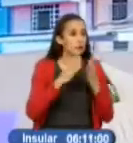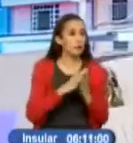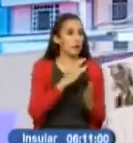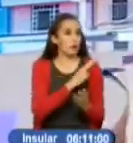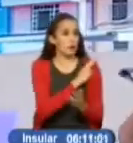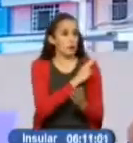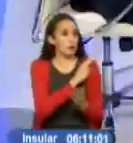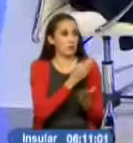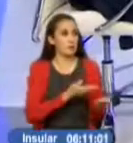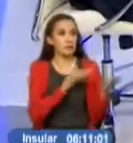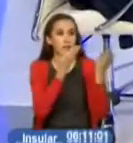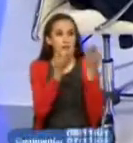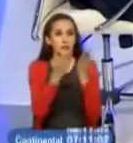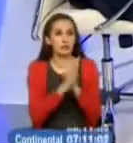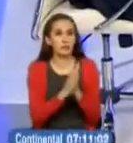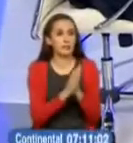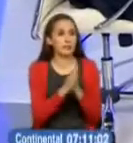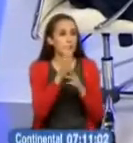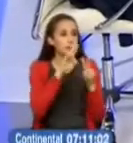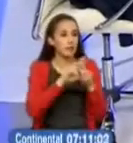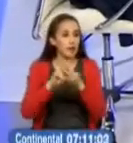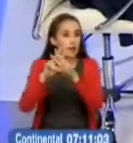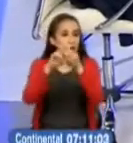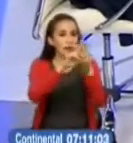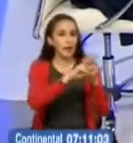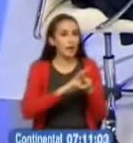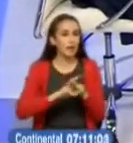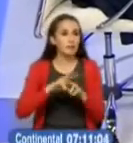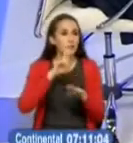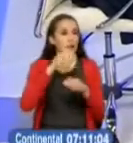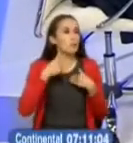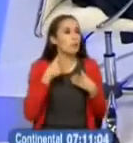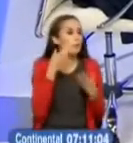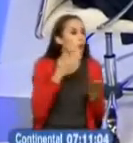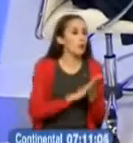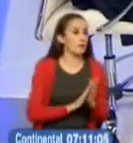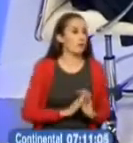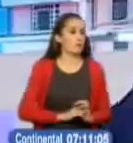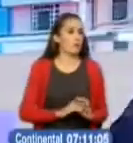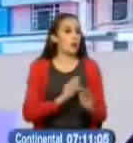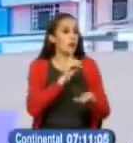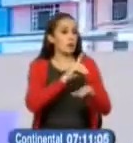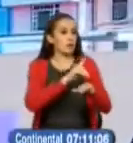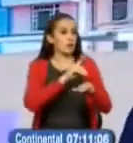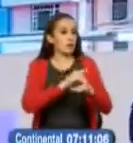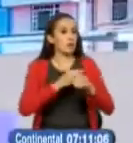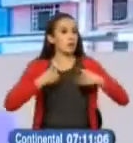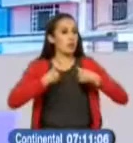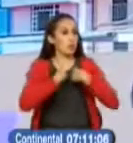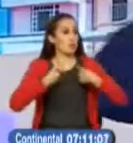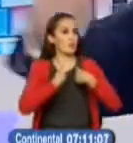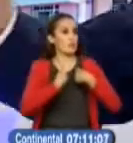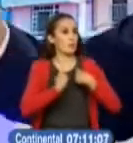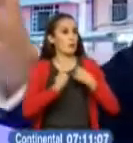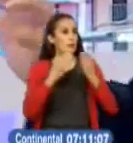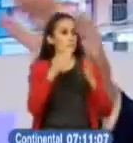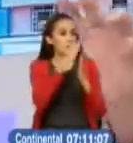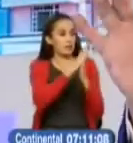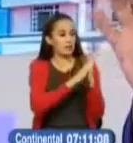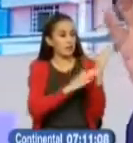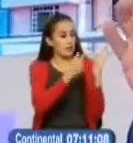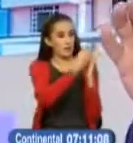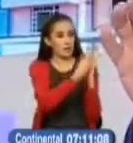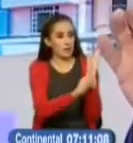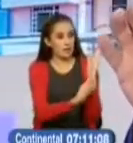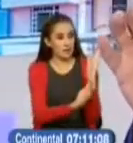universidad ofrece, sino un análisis por carrera. Es decir, si yo quiero estudiar veterinaria, aquí usted puede ver todas las